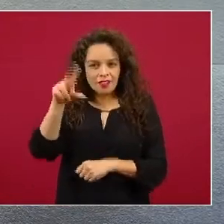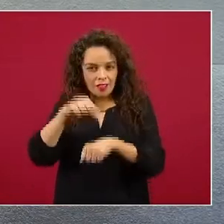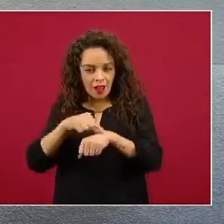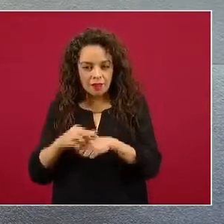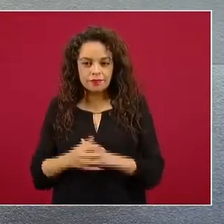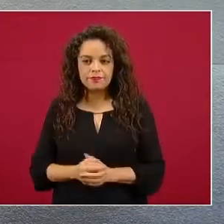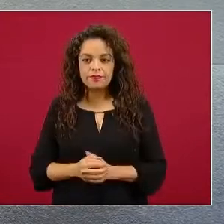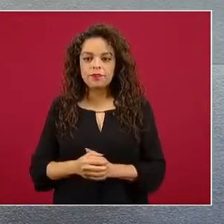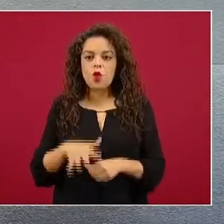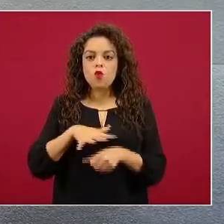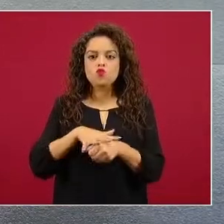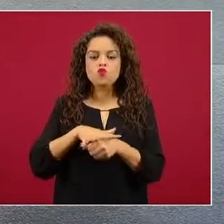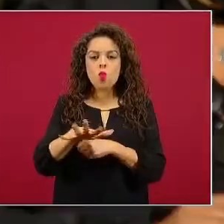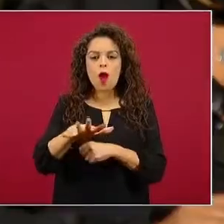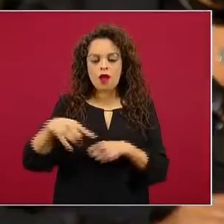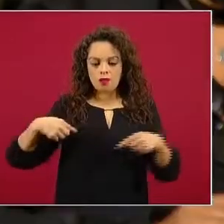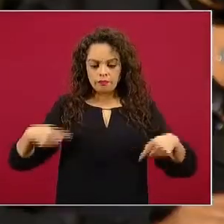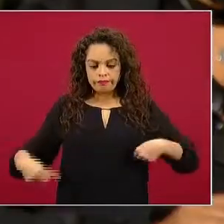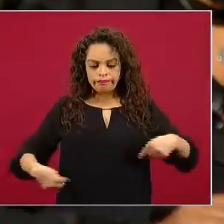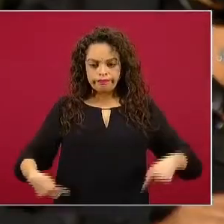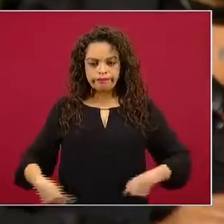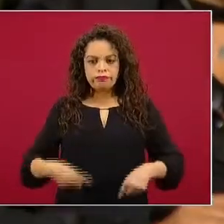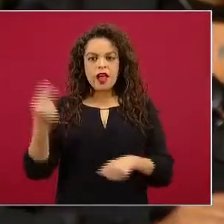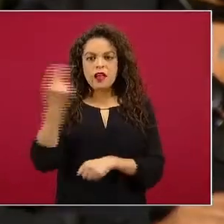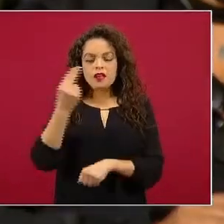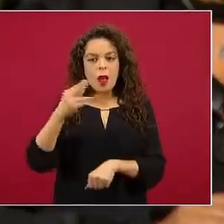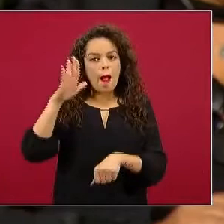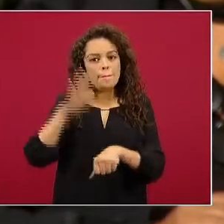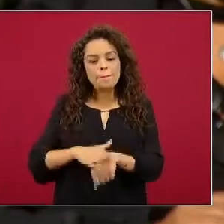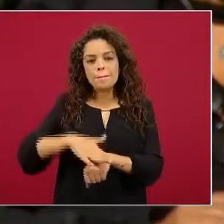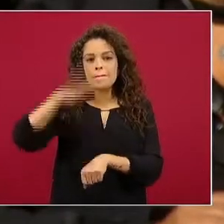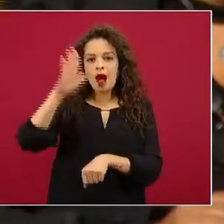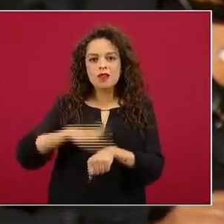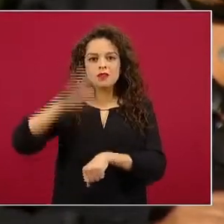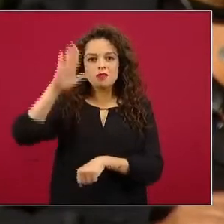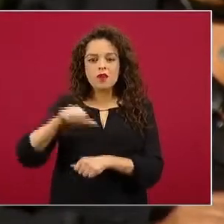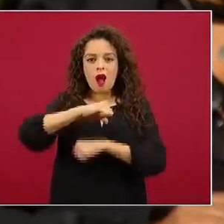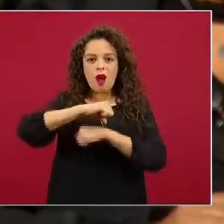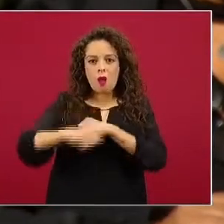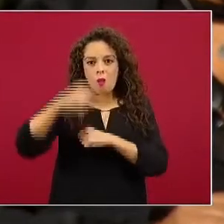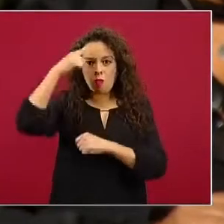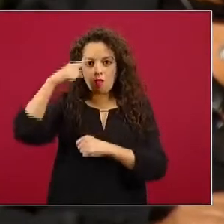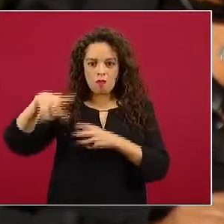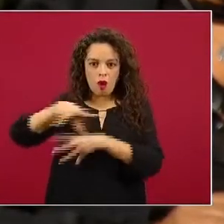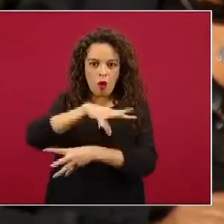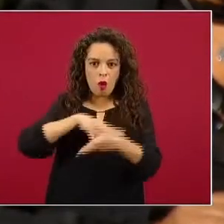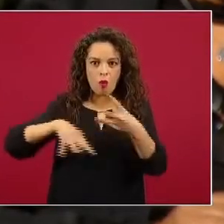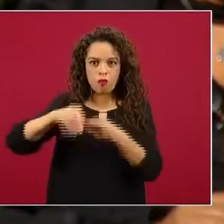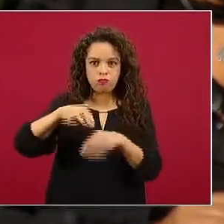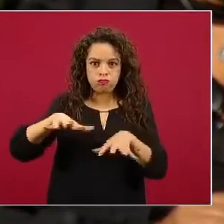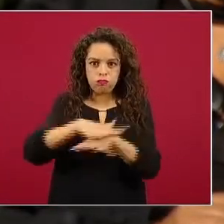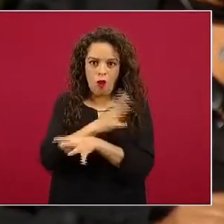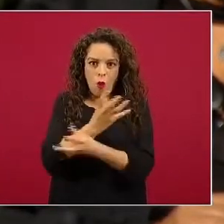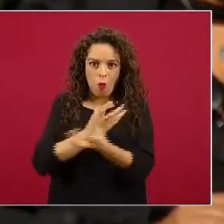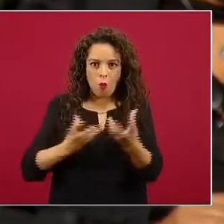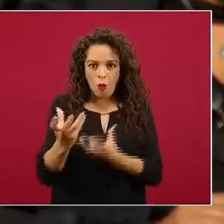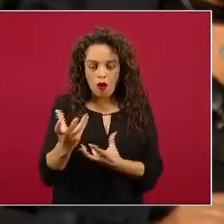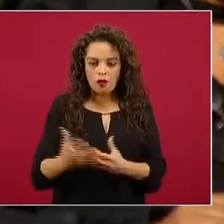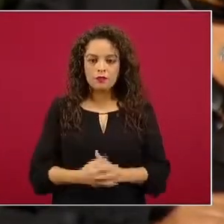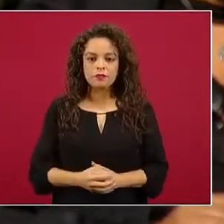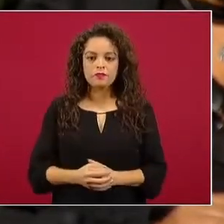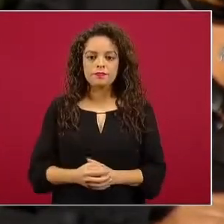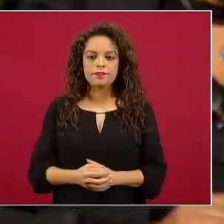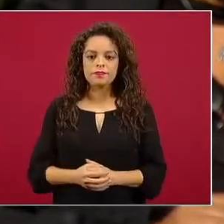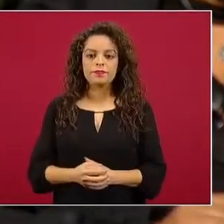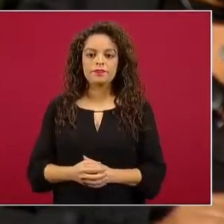qué órganos se requiere más o cuál es la demanda del país, de qué tipo de órganos. Y también me gustaría